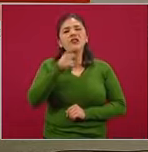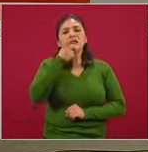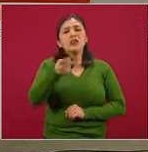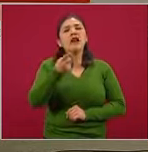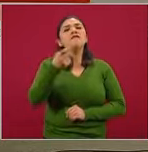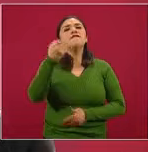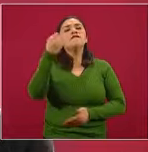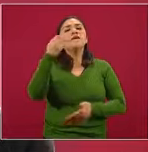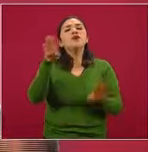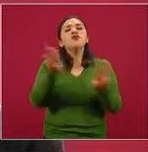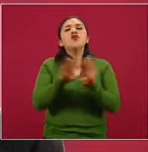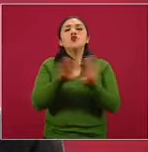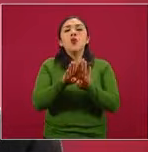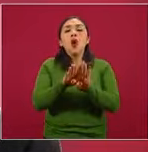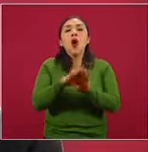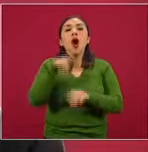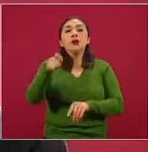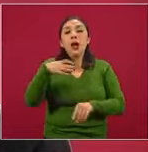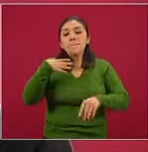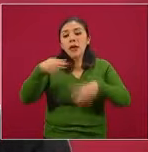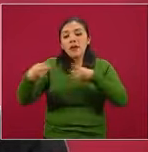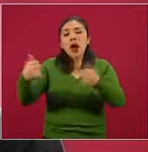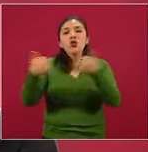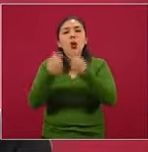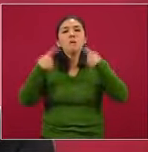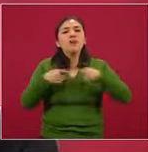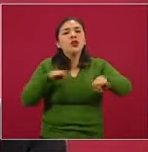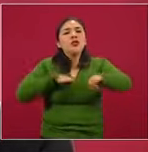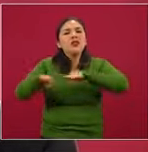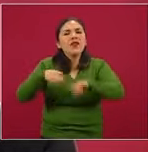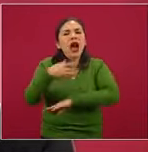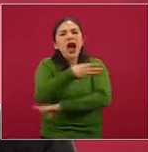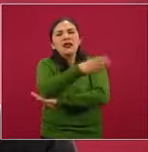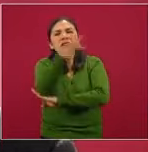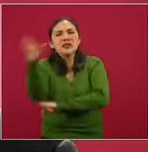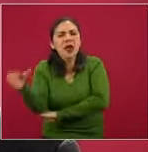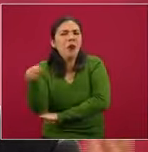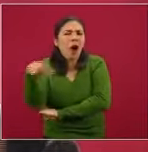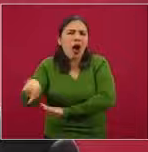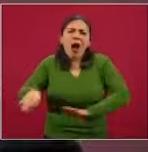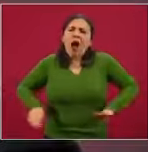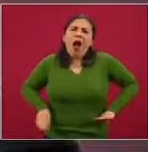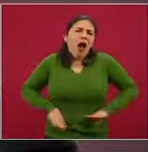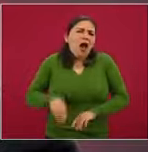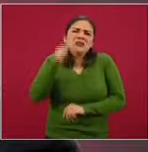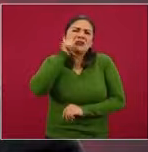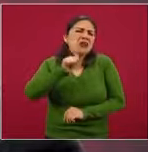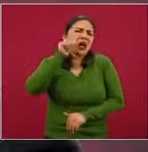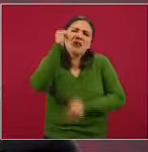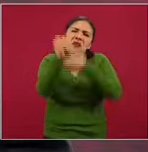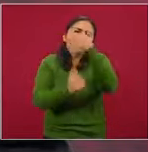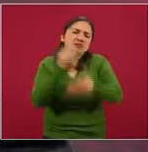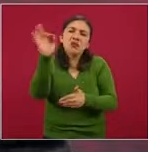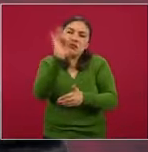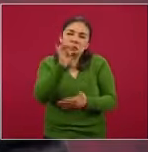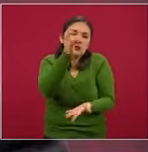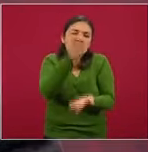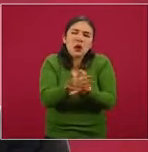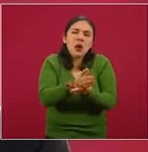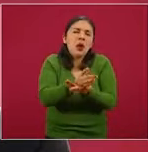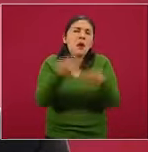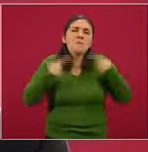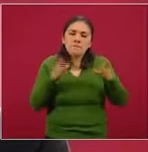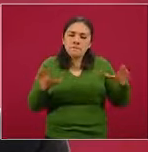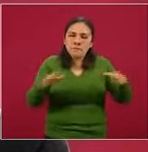ventajas, sino de que hubo una transmisión a partir de jornaleros agrícolas. Eso ocurre todo el tiempo. Si identificamos una población, voy a poner un